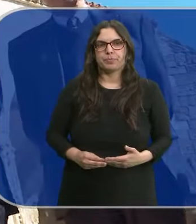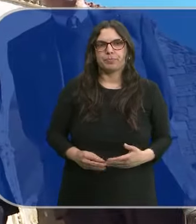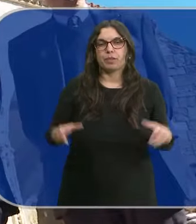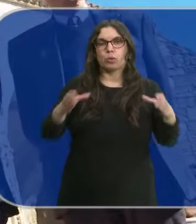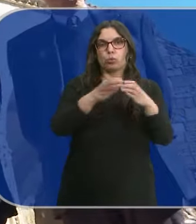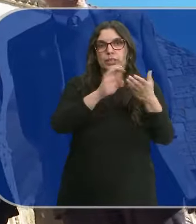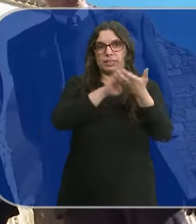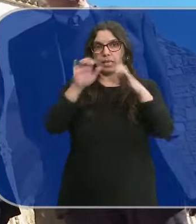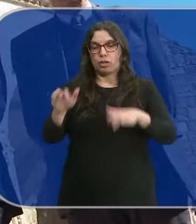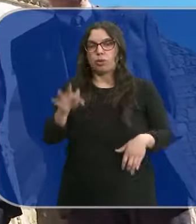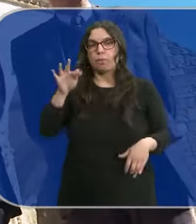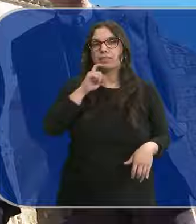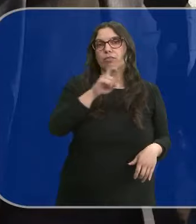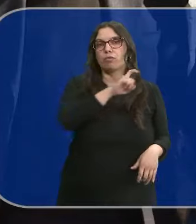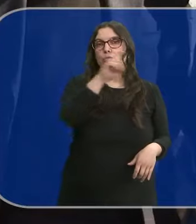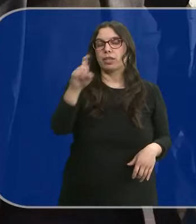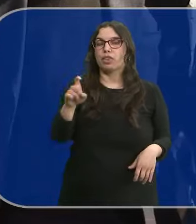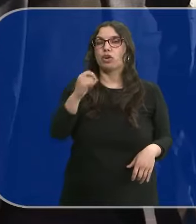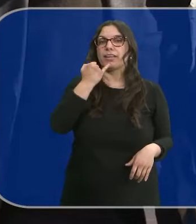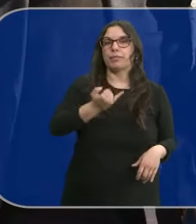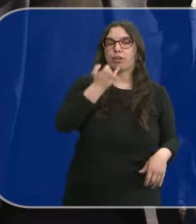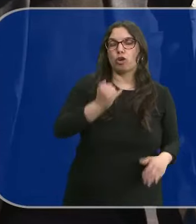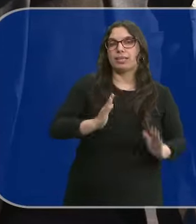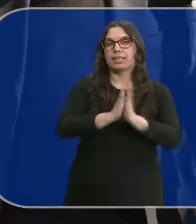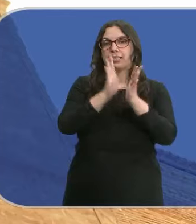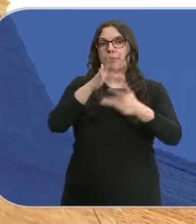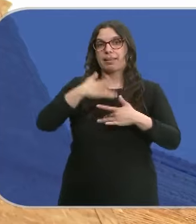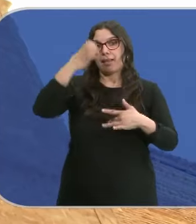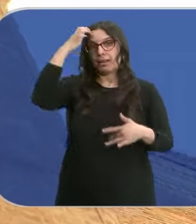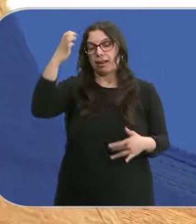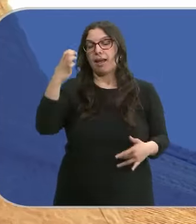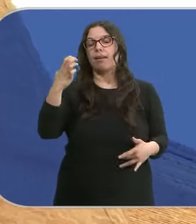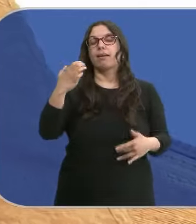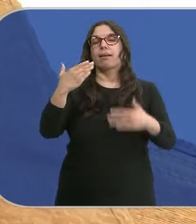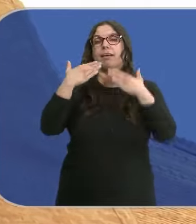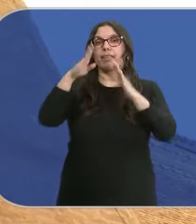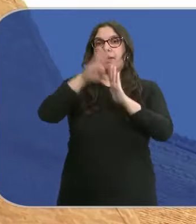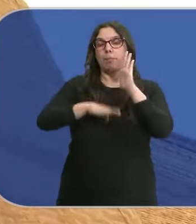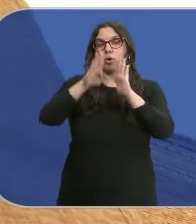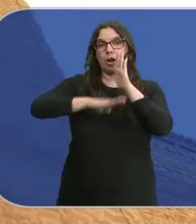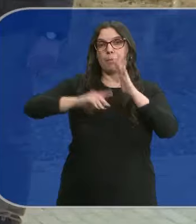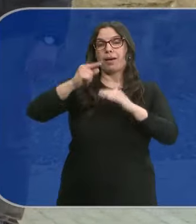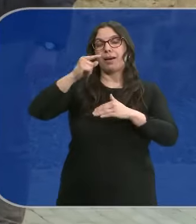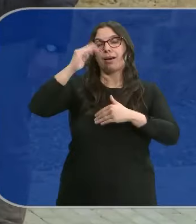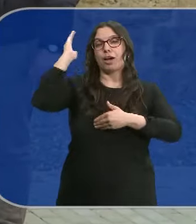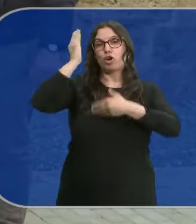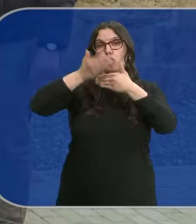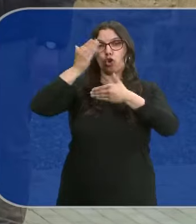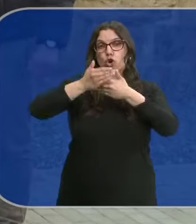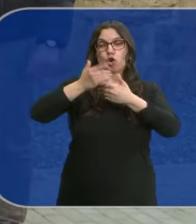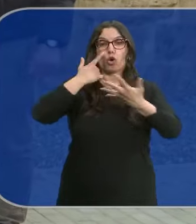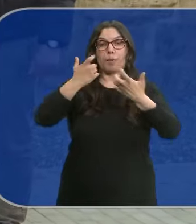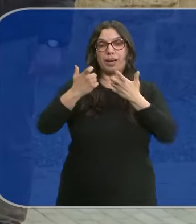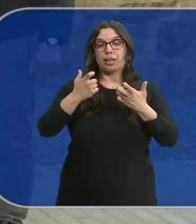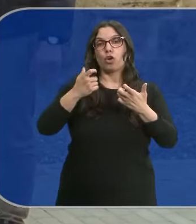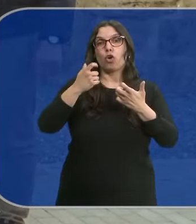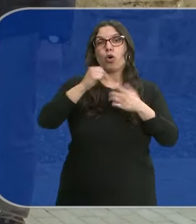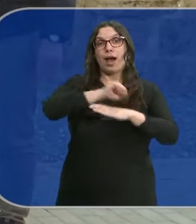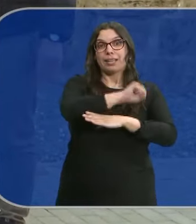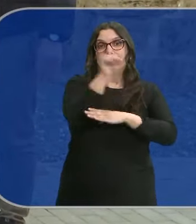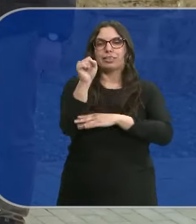La Junta de Castilla y León y las fundaciones Iberdrola y Santa María la Real, a través del programa románico atlántico, han restaurado la torre de la iglesia de Santa María del Río,